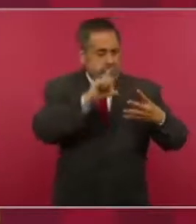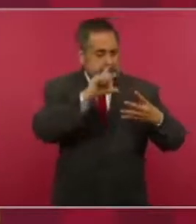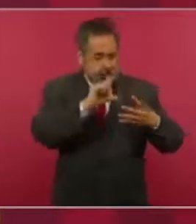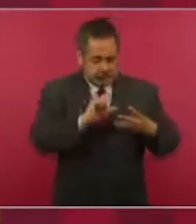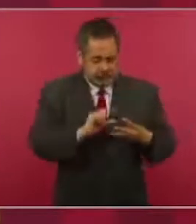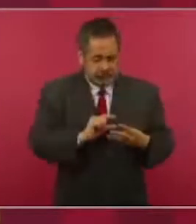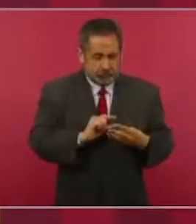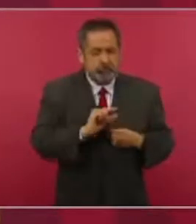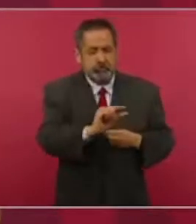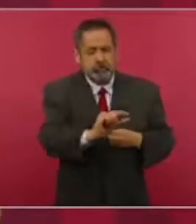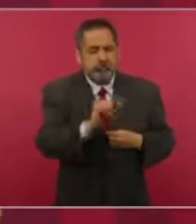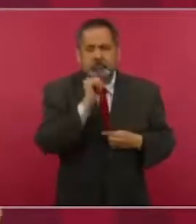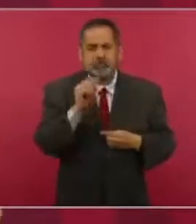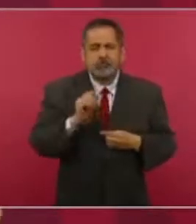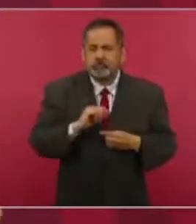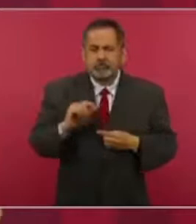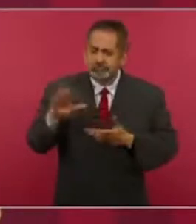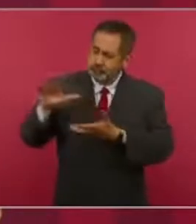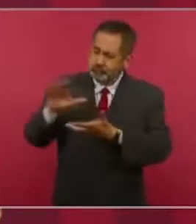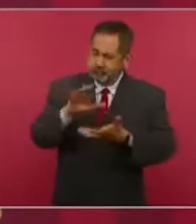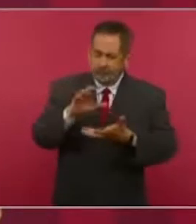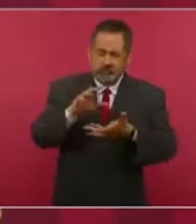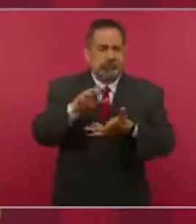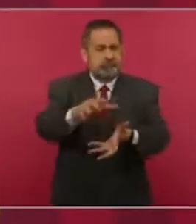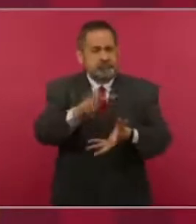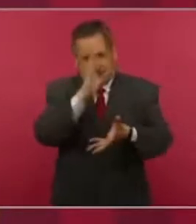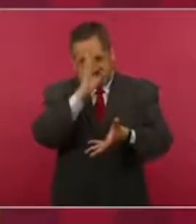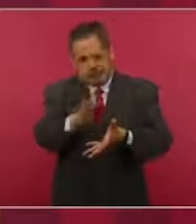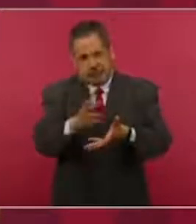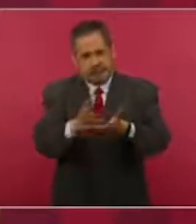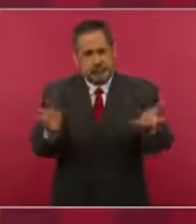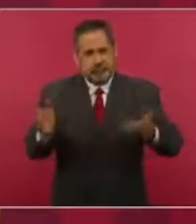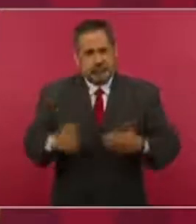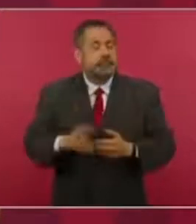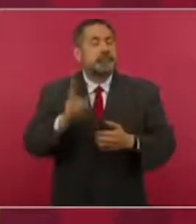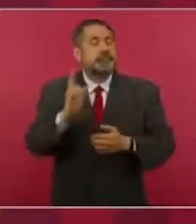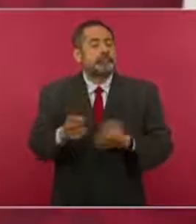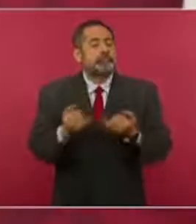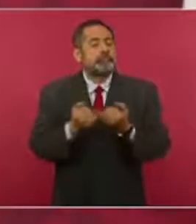cosas, pero mejores. Entonces, en el caso de la salud, a ver,